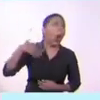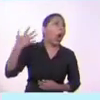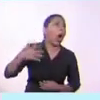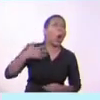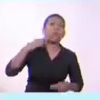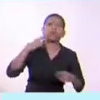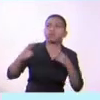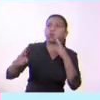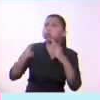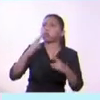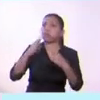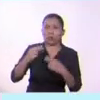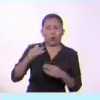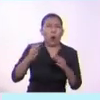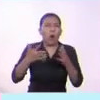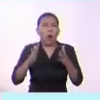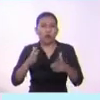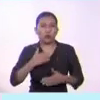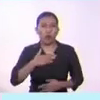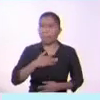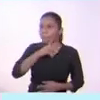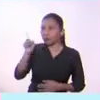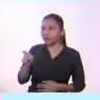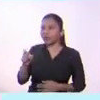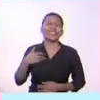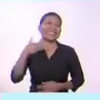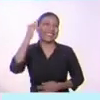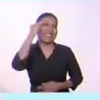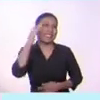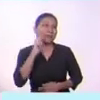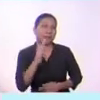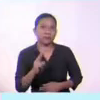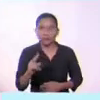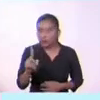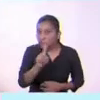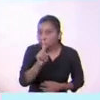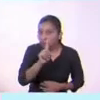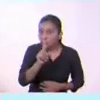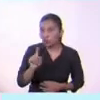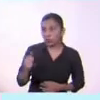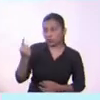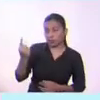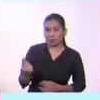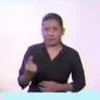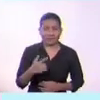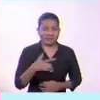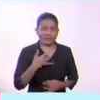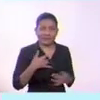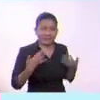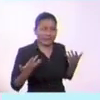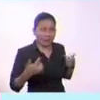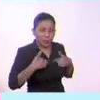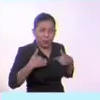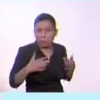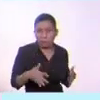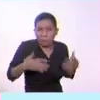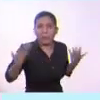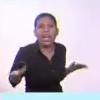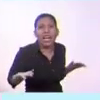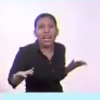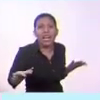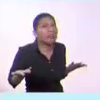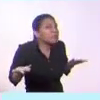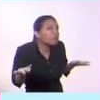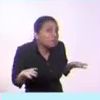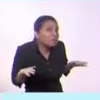a sus propias preguntas, pues la persona entrevistada podría pensar que su presencia solo es